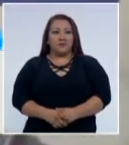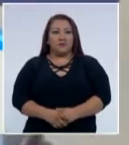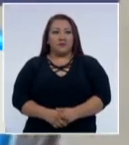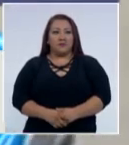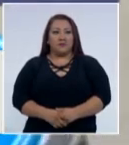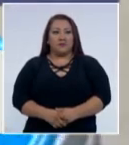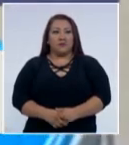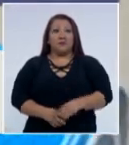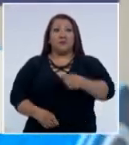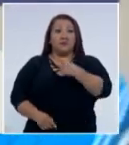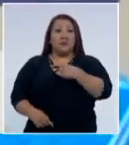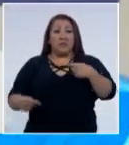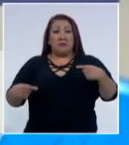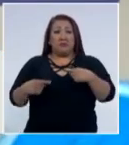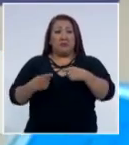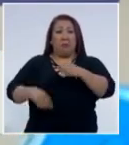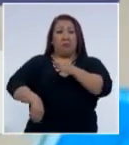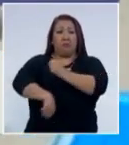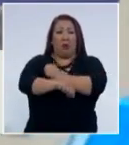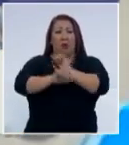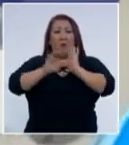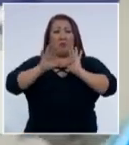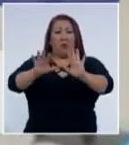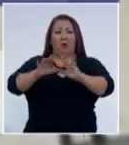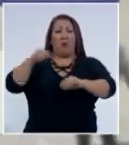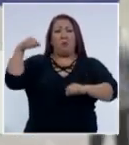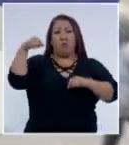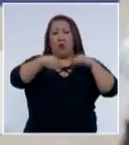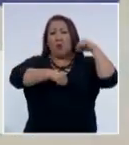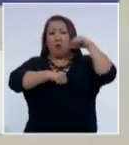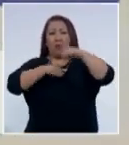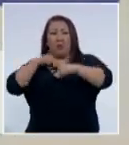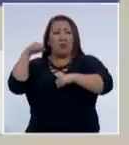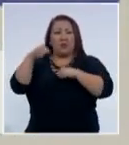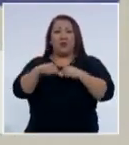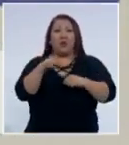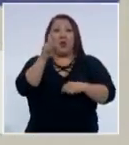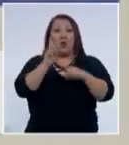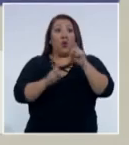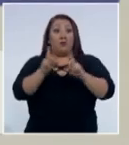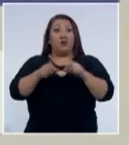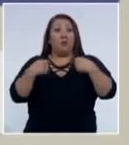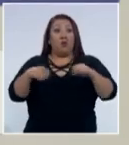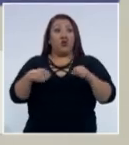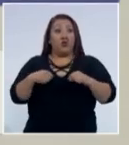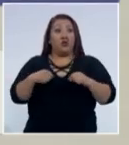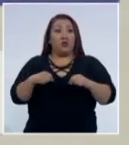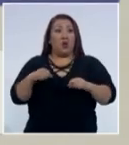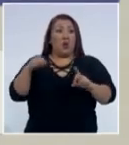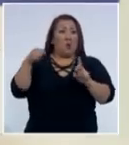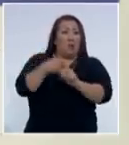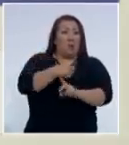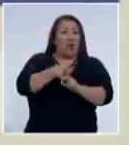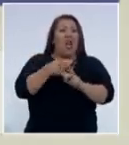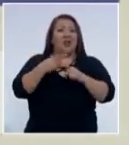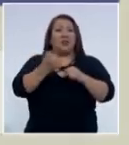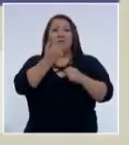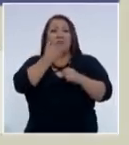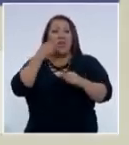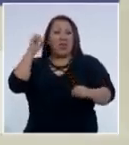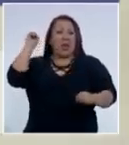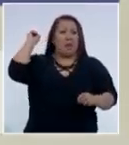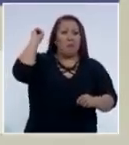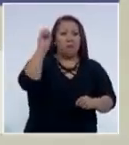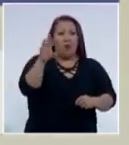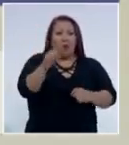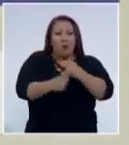Se enfrentaron a patadas, empujones y puñetes. Uno de los mototaxistas agraviados hasta les lanzó piedras cuando un grupo